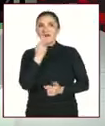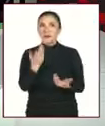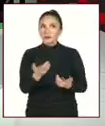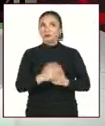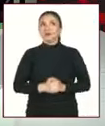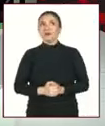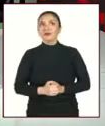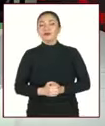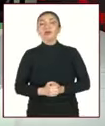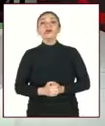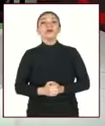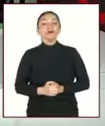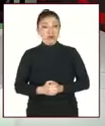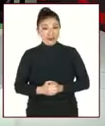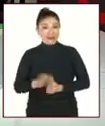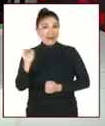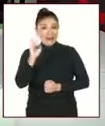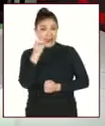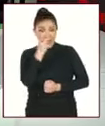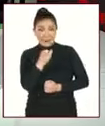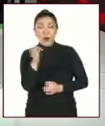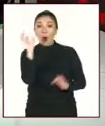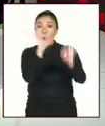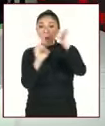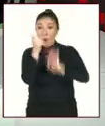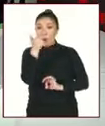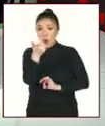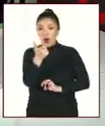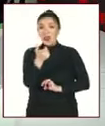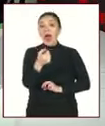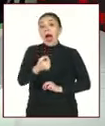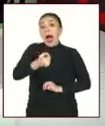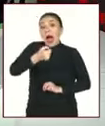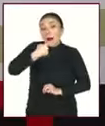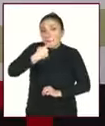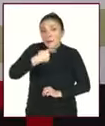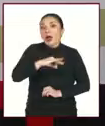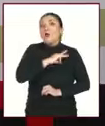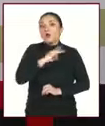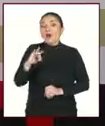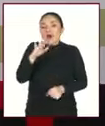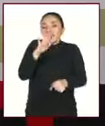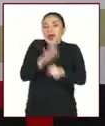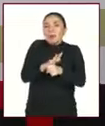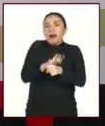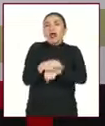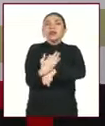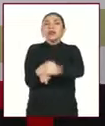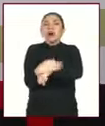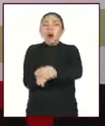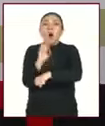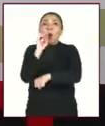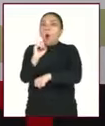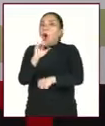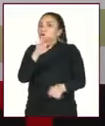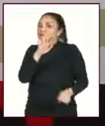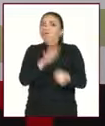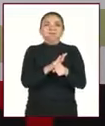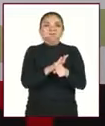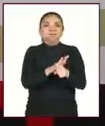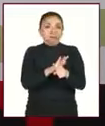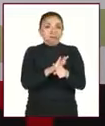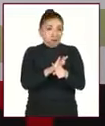este caso, pues, las monedas puede haber una obstrucción parcial o total.